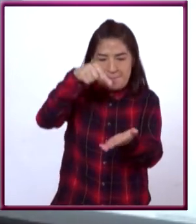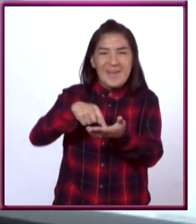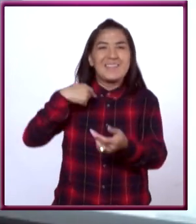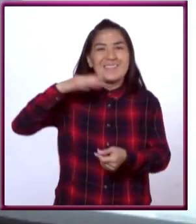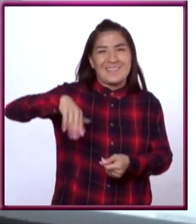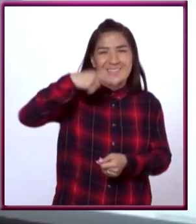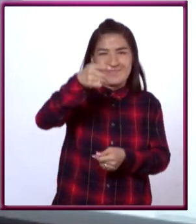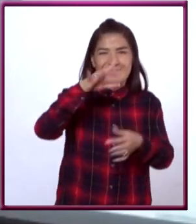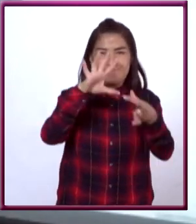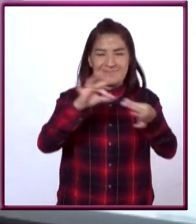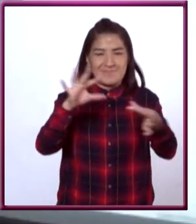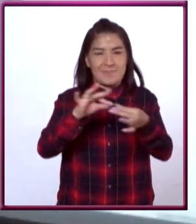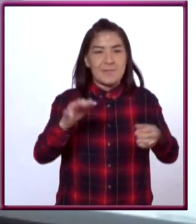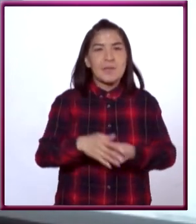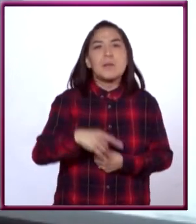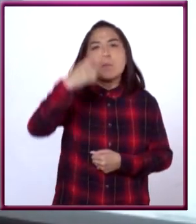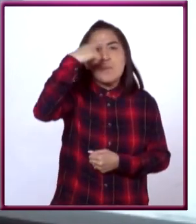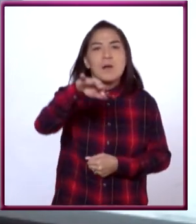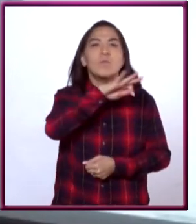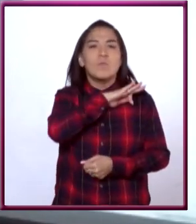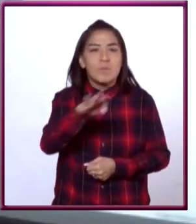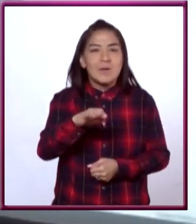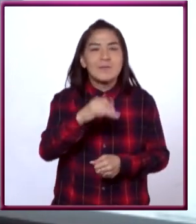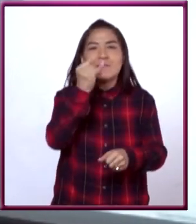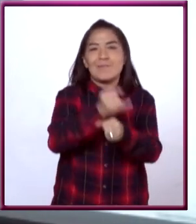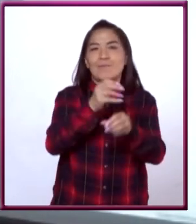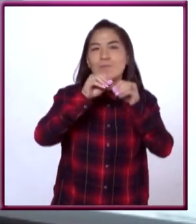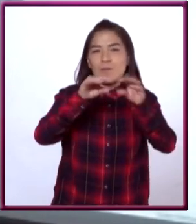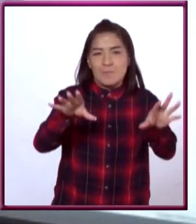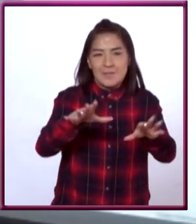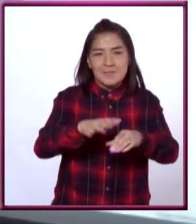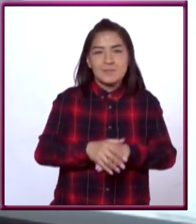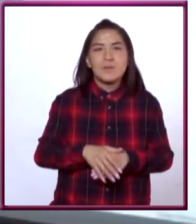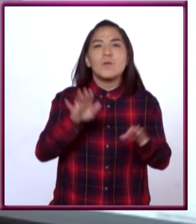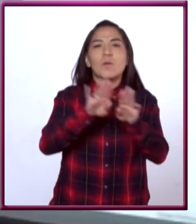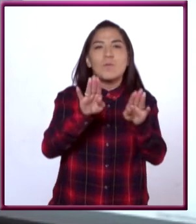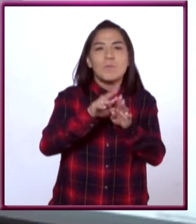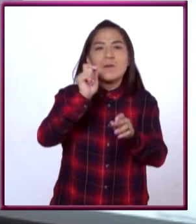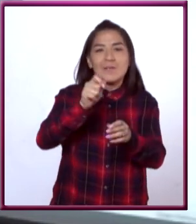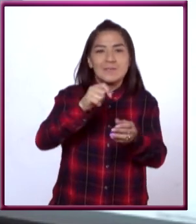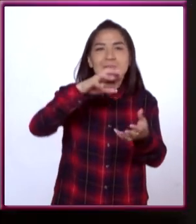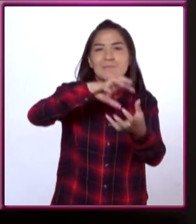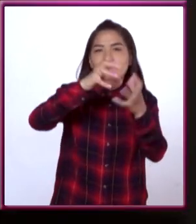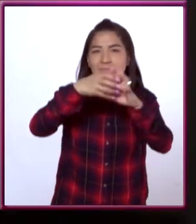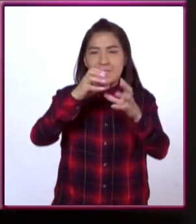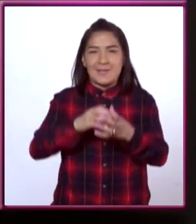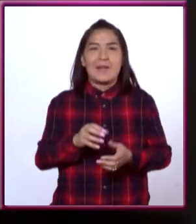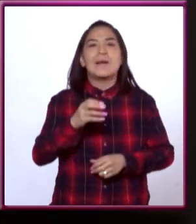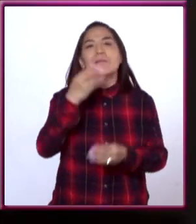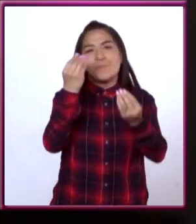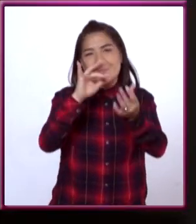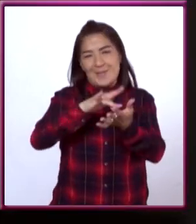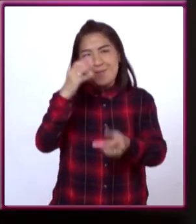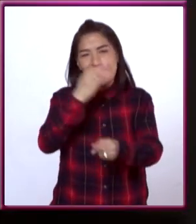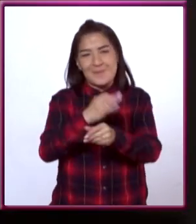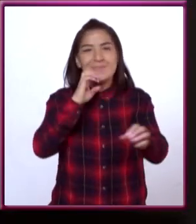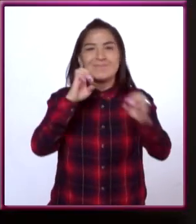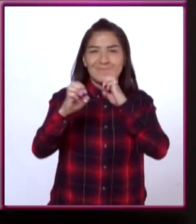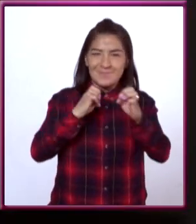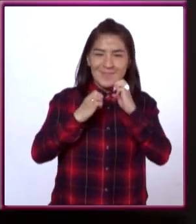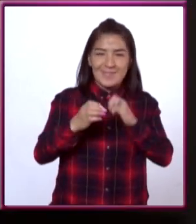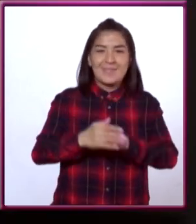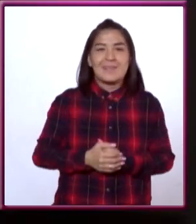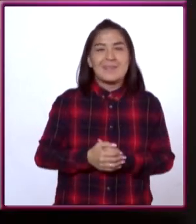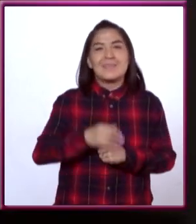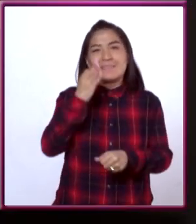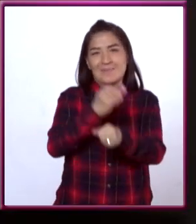que te estaba platicando y que permiten obtener esta información de meteorología. Muchas gracias, Alejandro, por esta